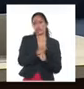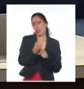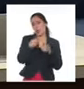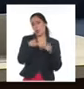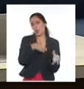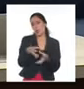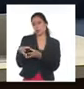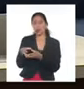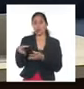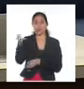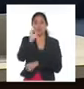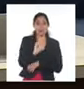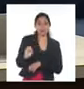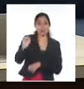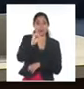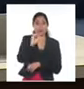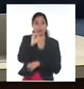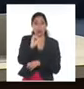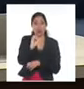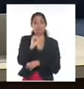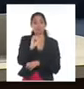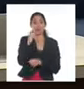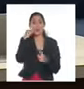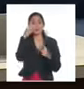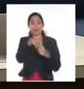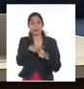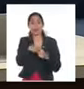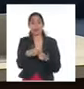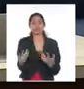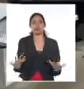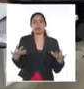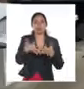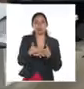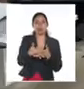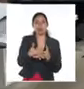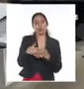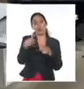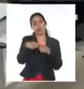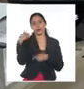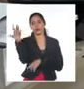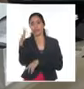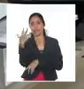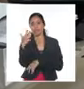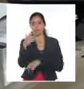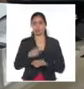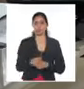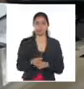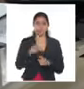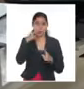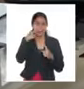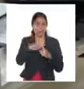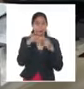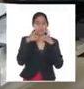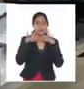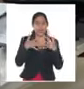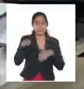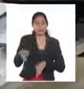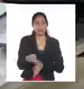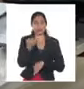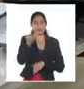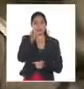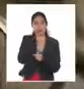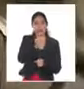organización en aras de unir a otras organizaciones, incluso en el exterior. La estrategia para fortalecer el papel integral de la Unión de